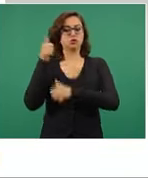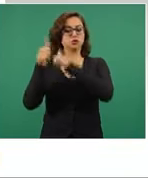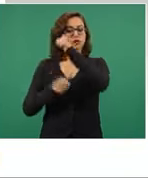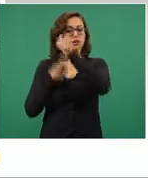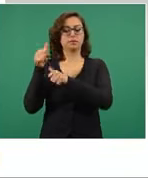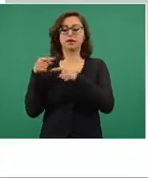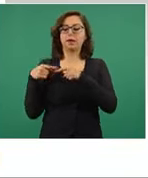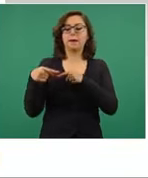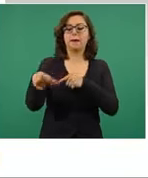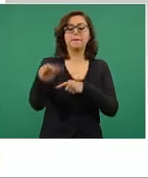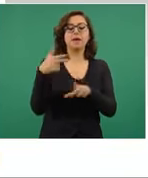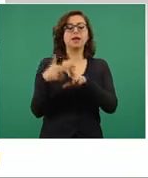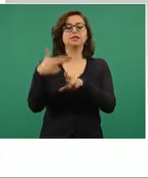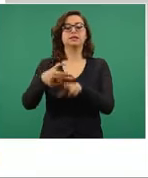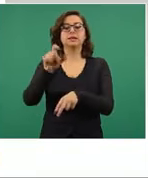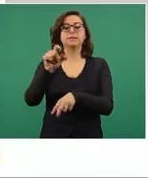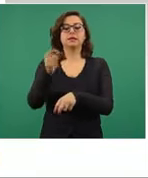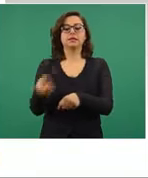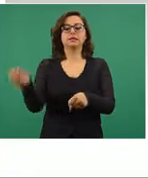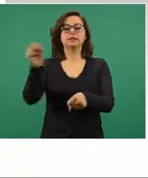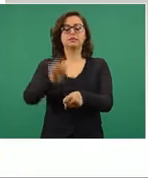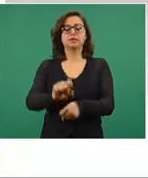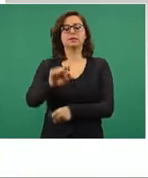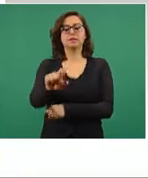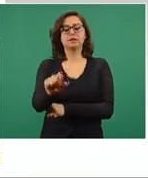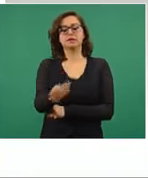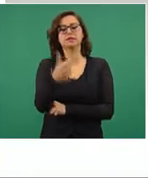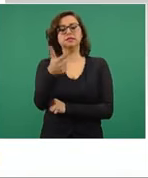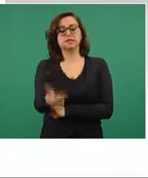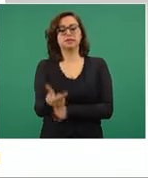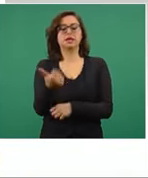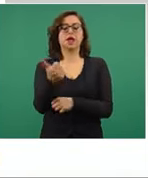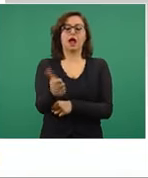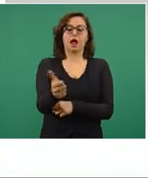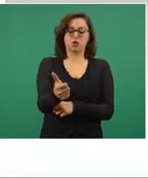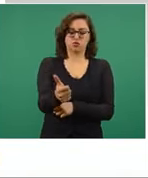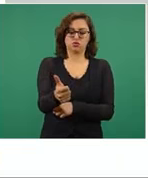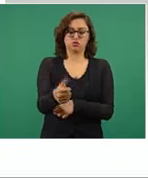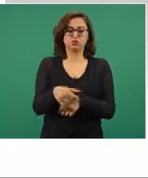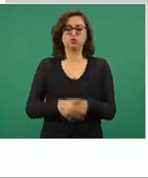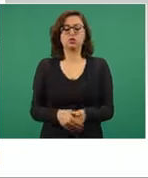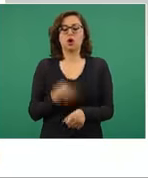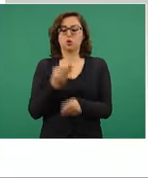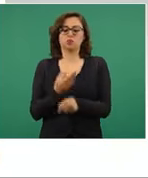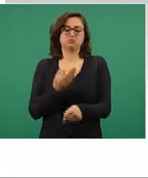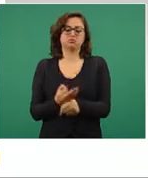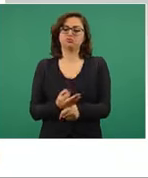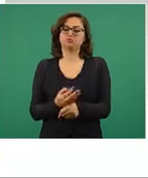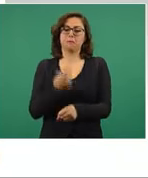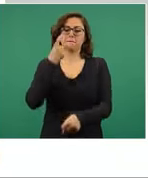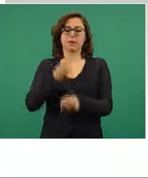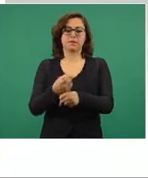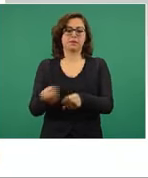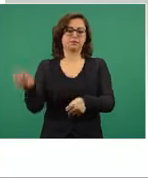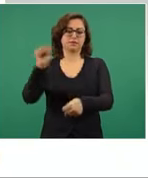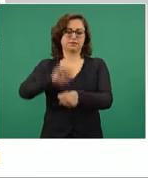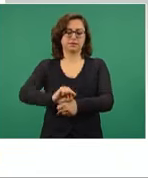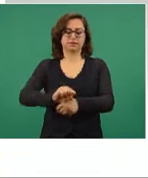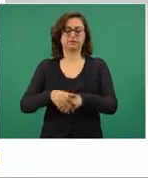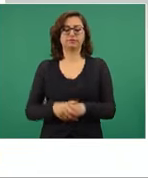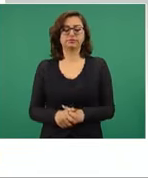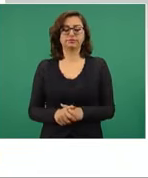semanas concluyen el 27 de agosto, va actualmente en su semana pues, número uno. están